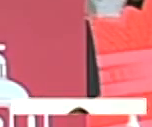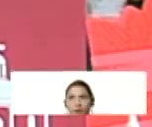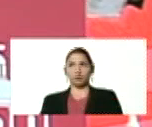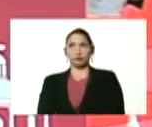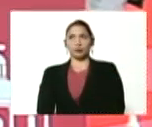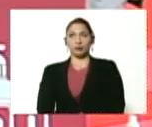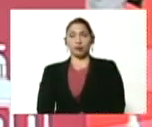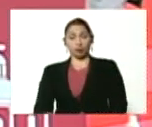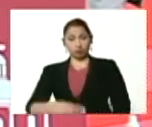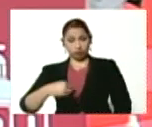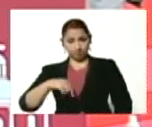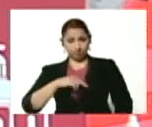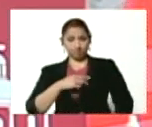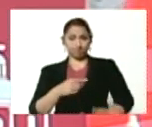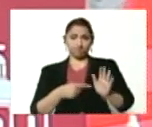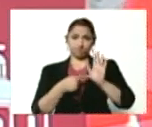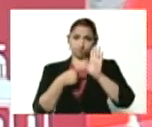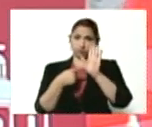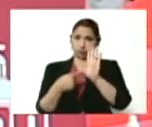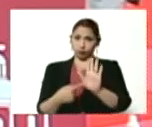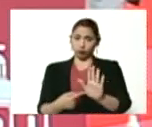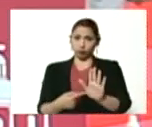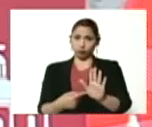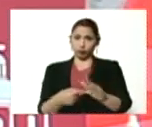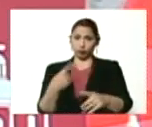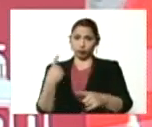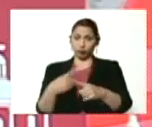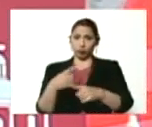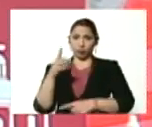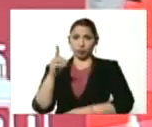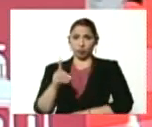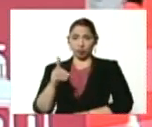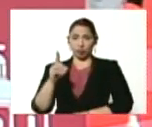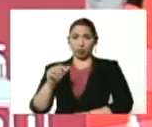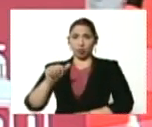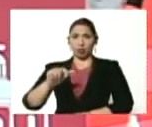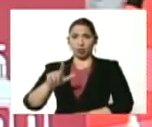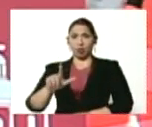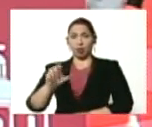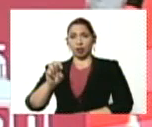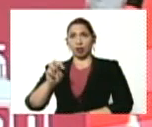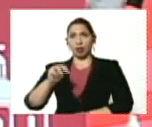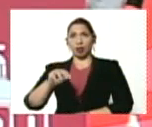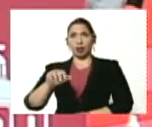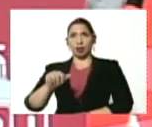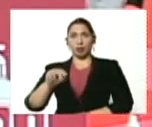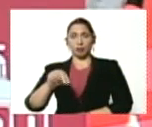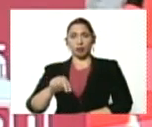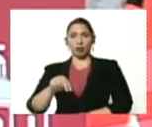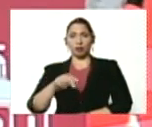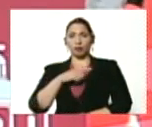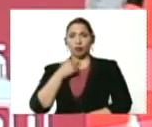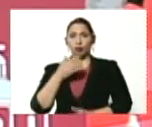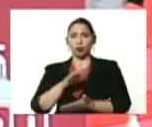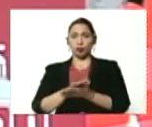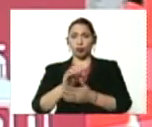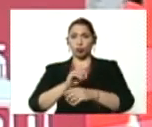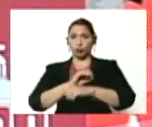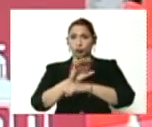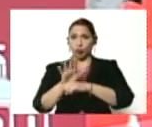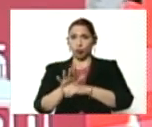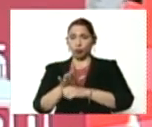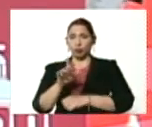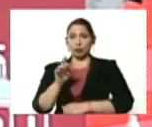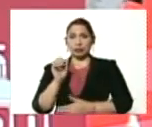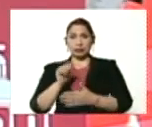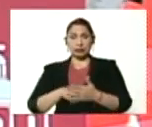audios del exdiputado Germán Alemán, que falleció, por cierto, por COVID, sin que recibiera ningún tipo